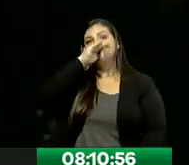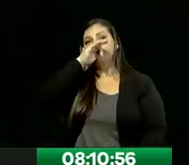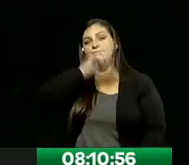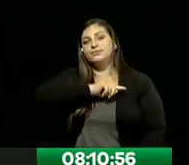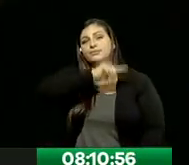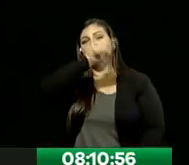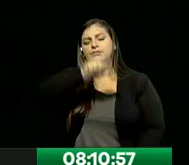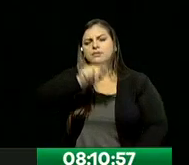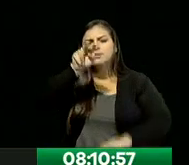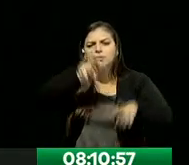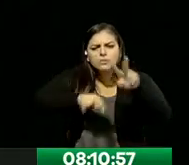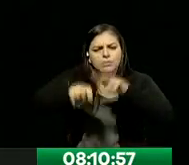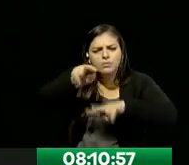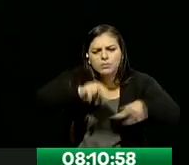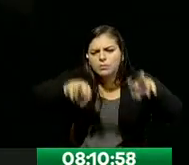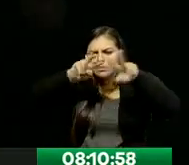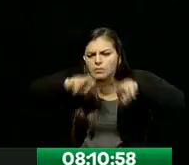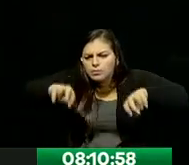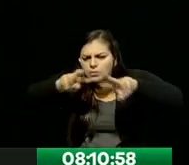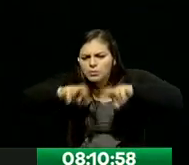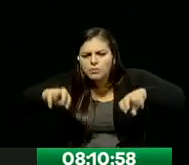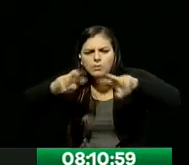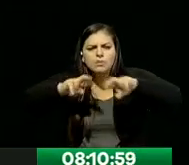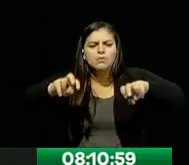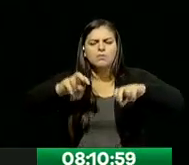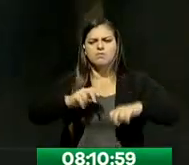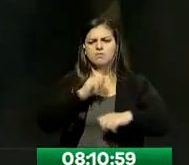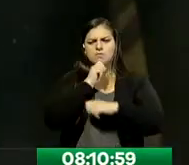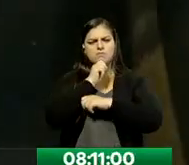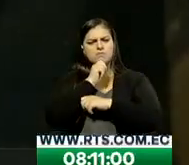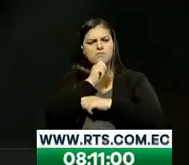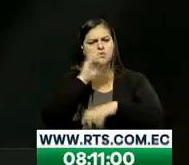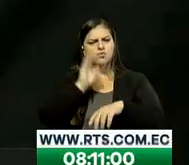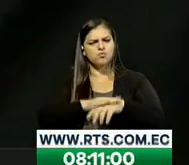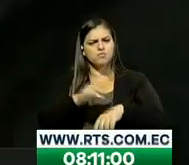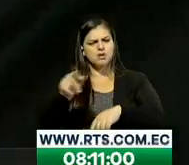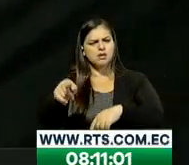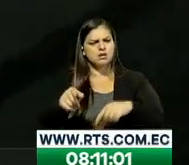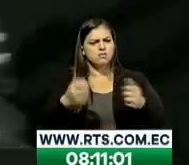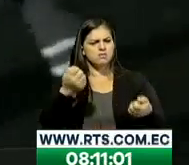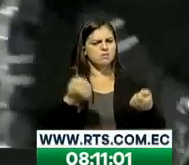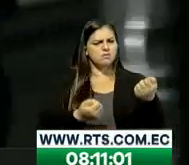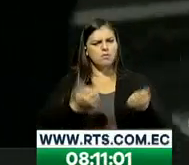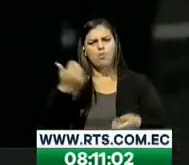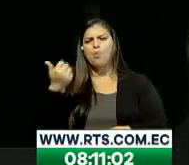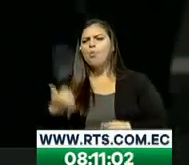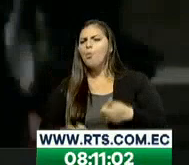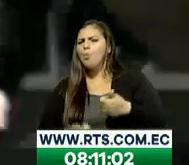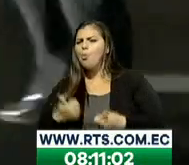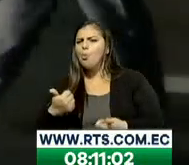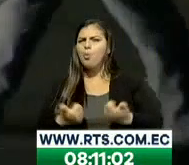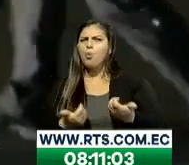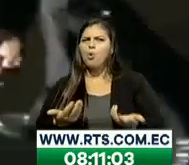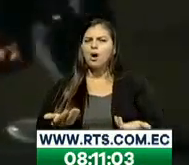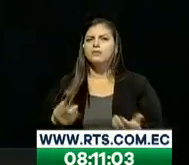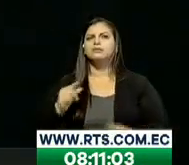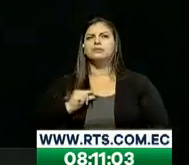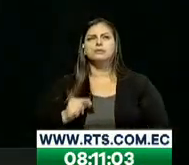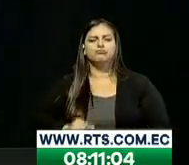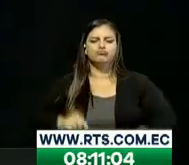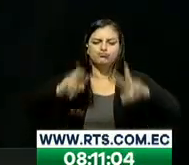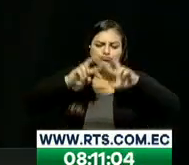las investigaciones respectivas. Tratan de determinar con exactitud qué es lo que habría pasado. Por lo pronto, el conductor del